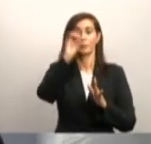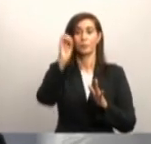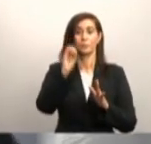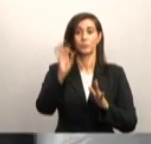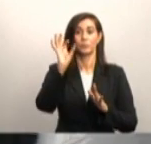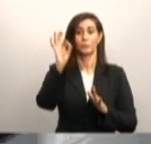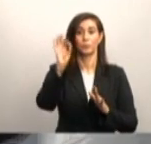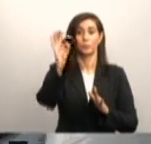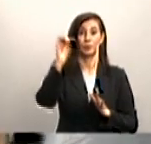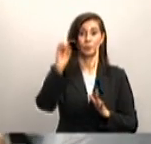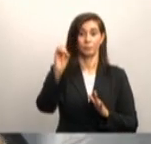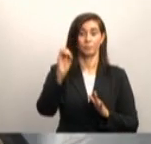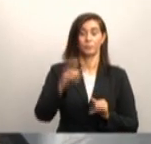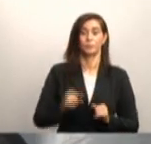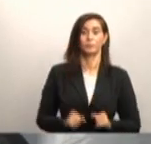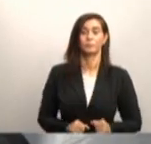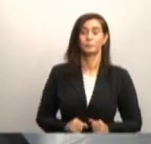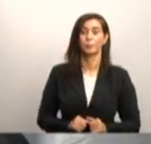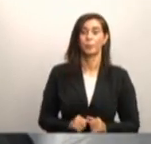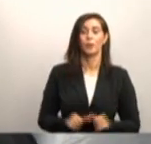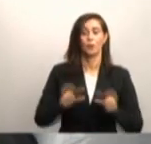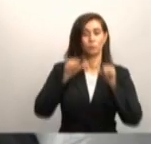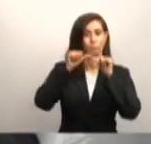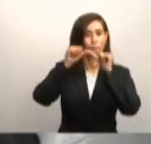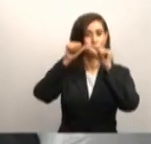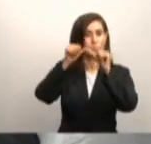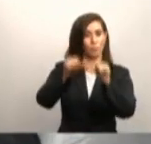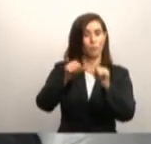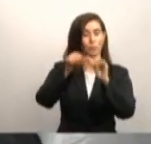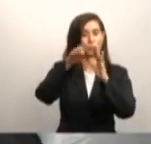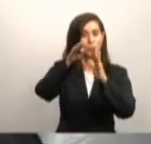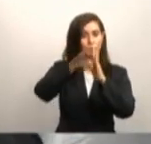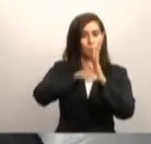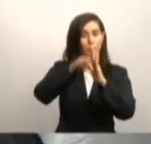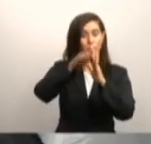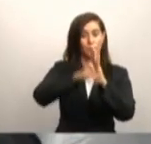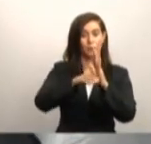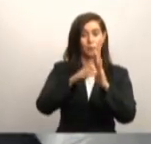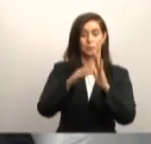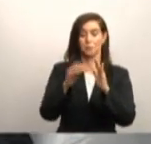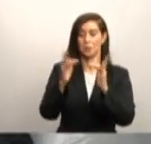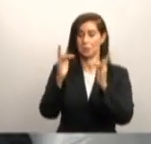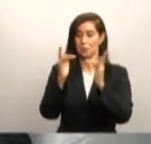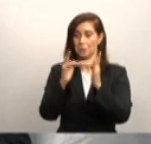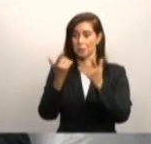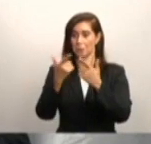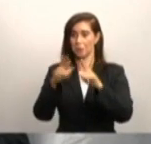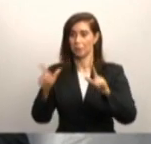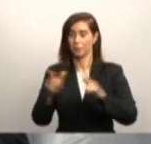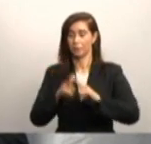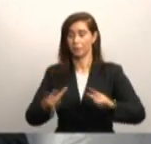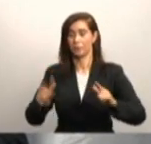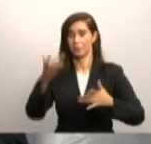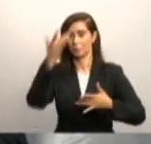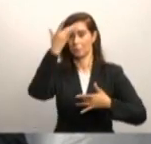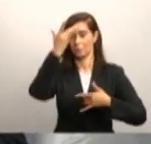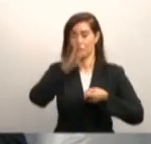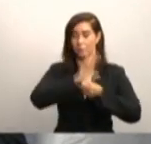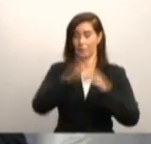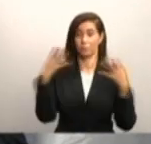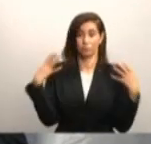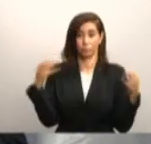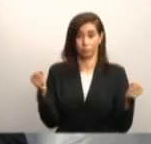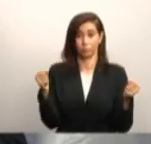27.9%, de manera que sigue bajando el número de camas en San Francisco de